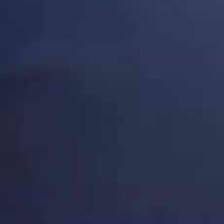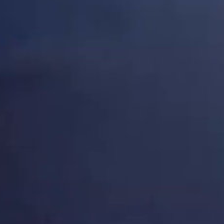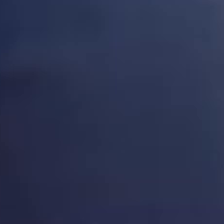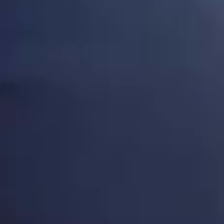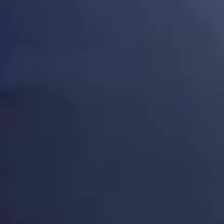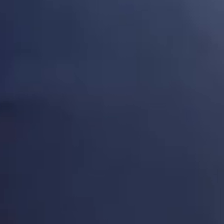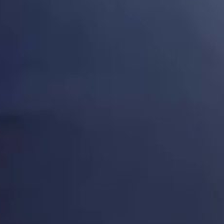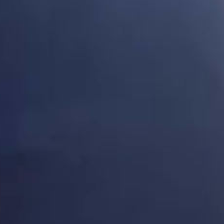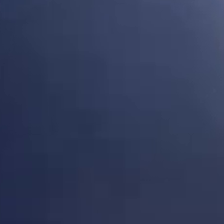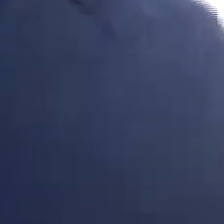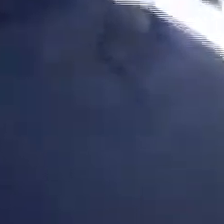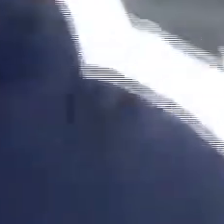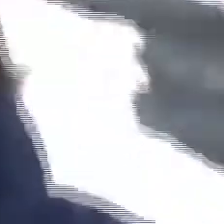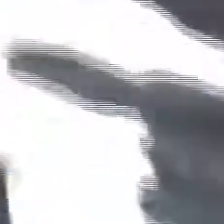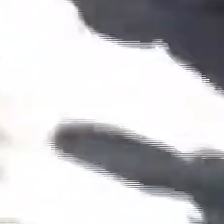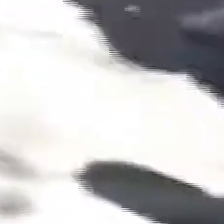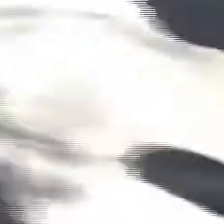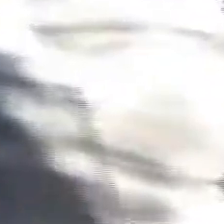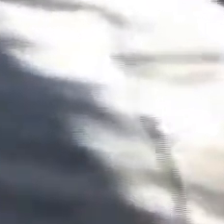sectores.